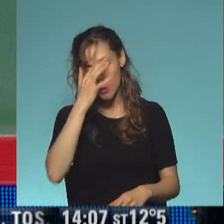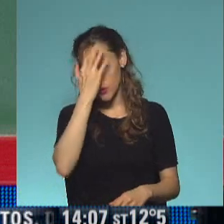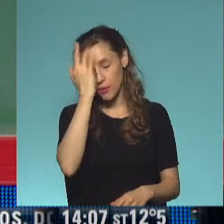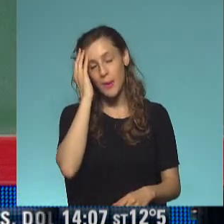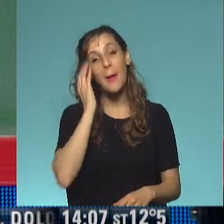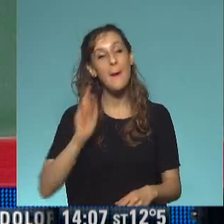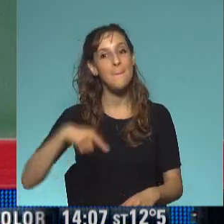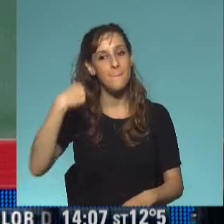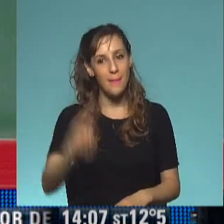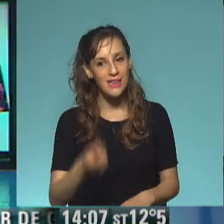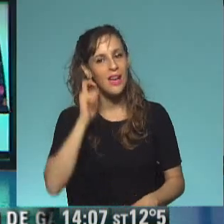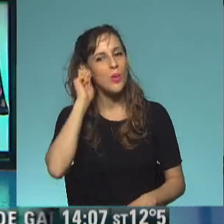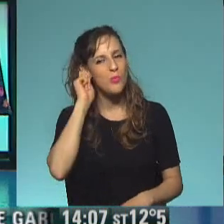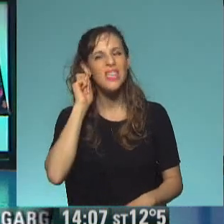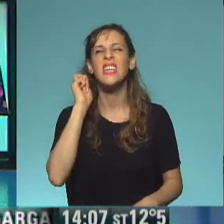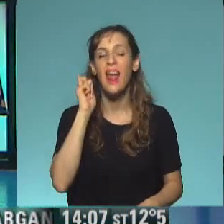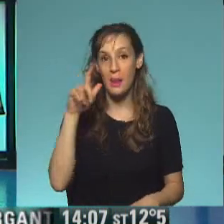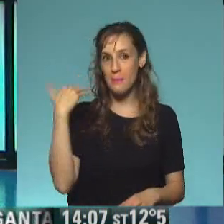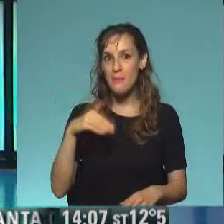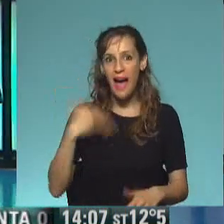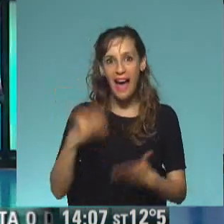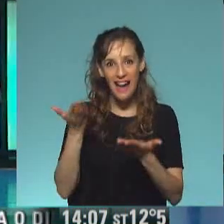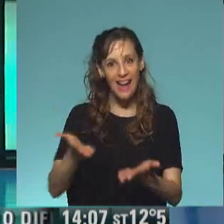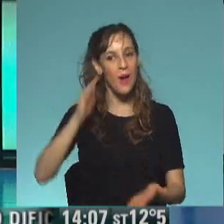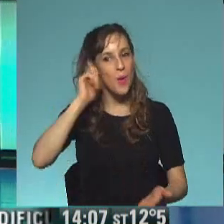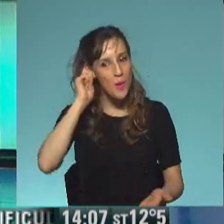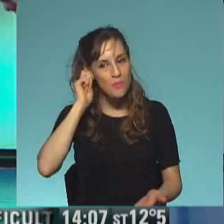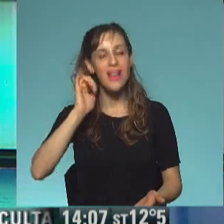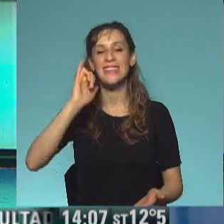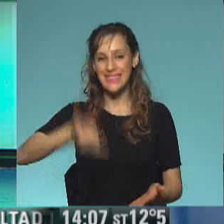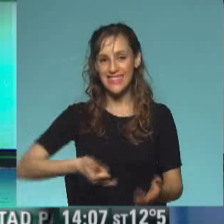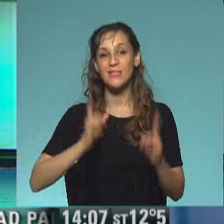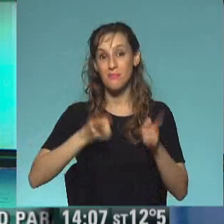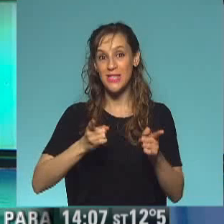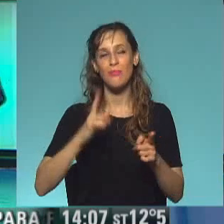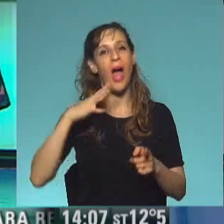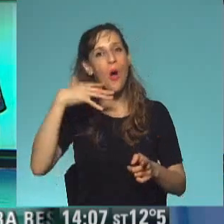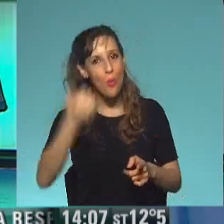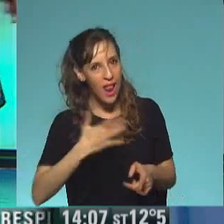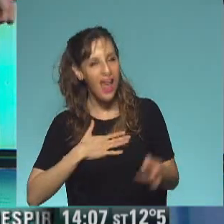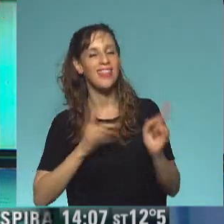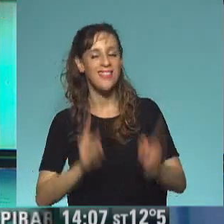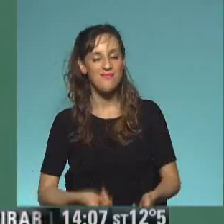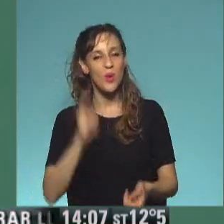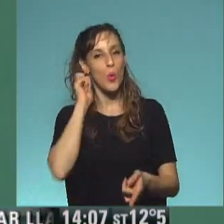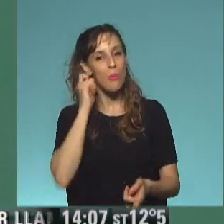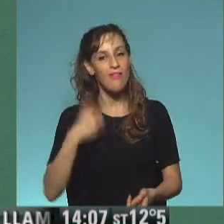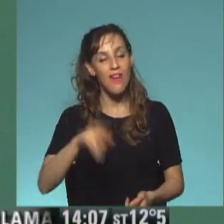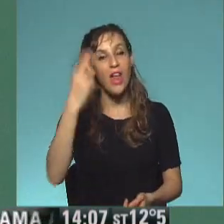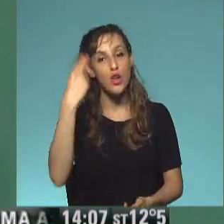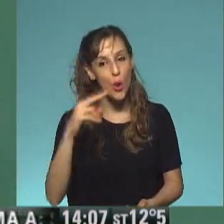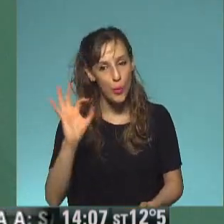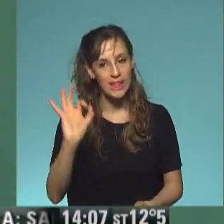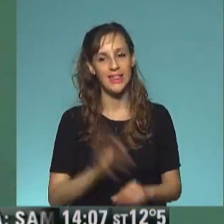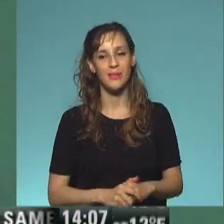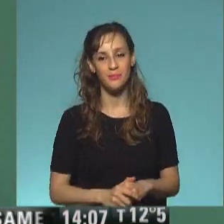día para el cumpleaños de Maga. ¡Sí! Y el cumpleaños de mi abuela Hilda, que va a cumplir 90. ¡Cierto!